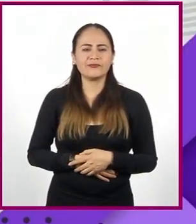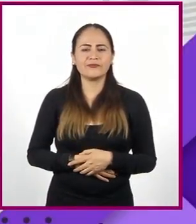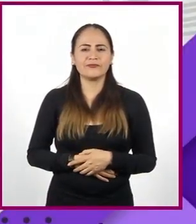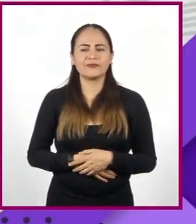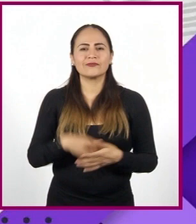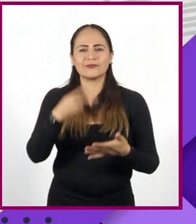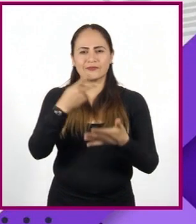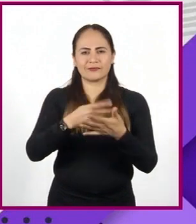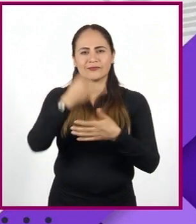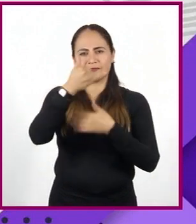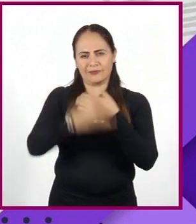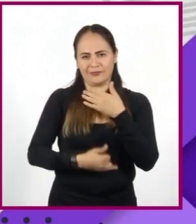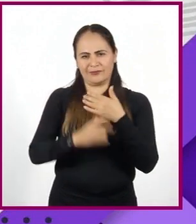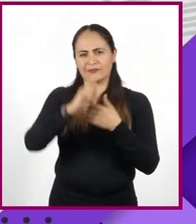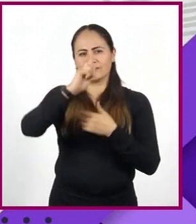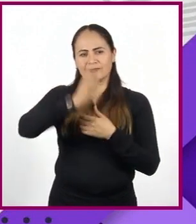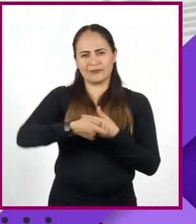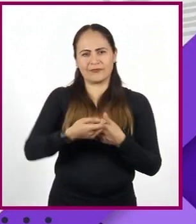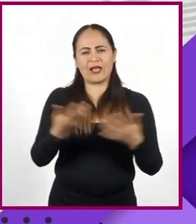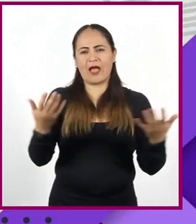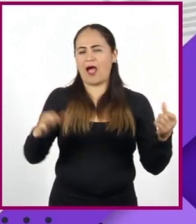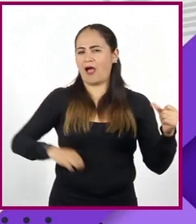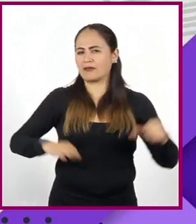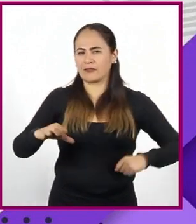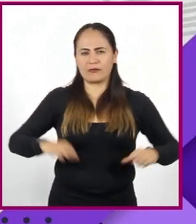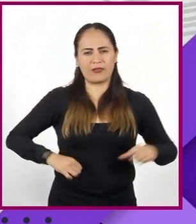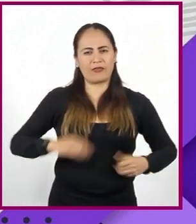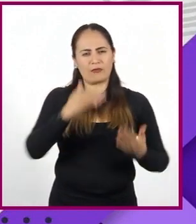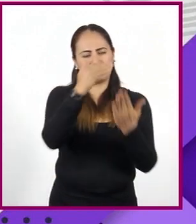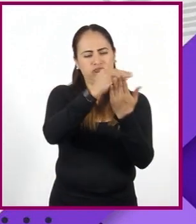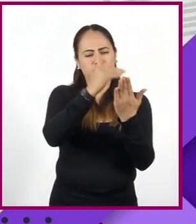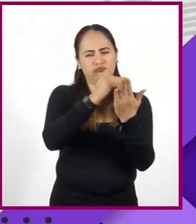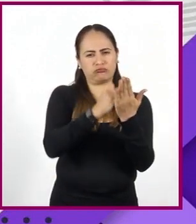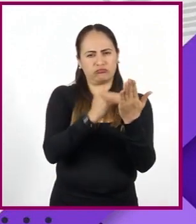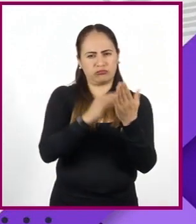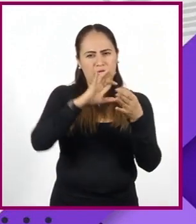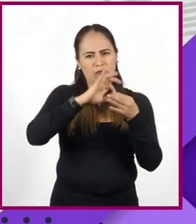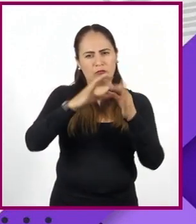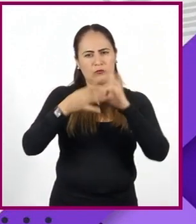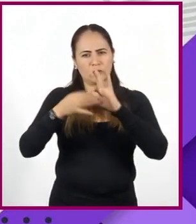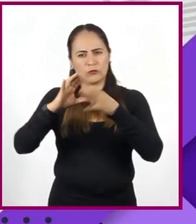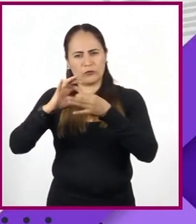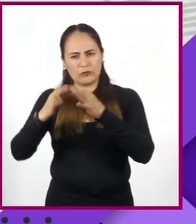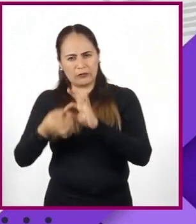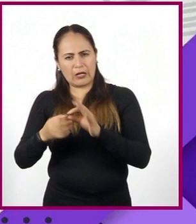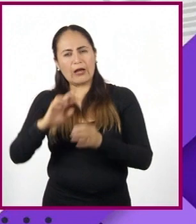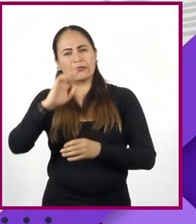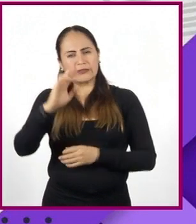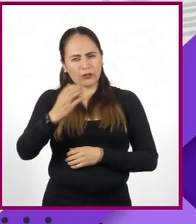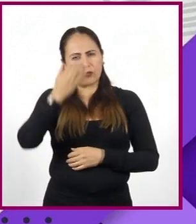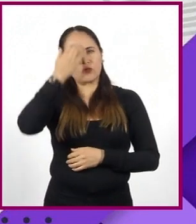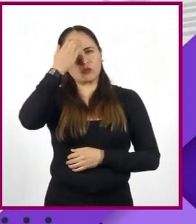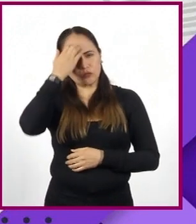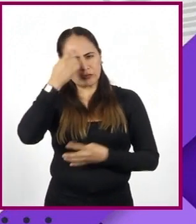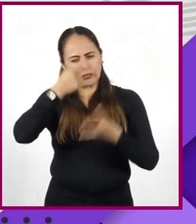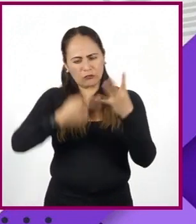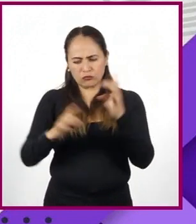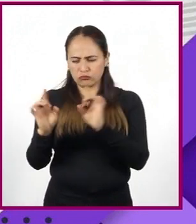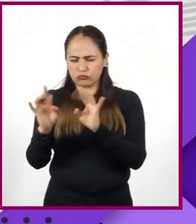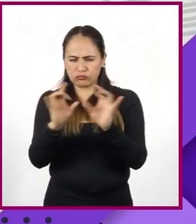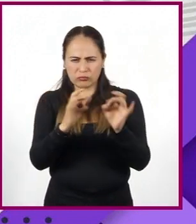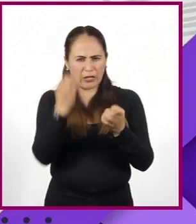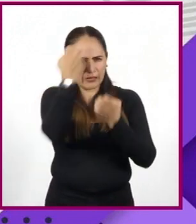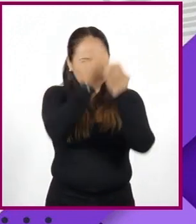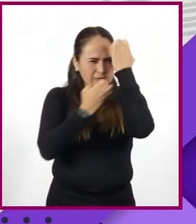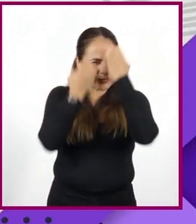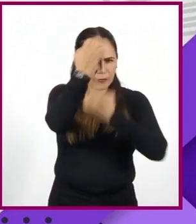Un proyecto implica una serie de actividades relacionadas entre sí, encaminadas a reconocer y analizar una situación